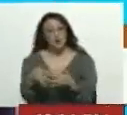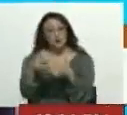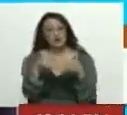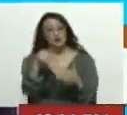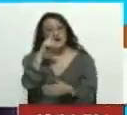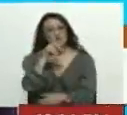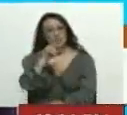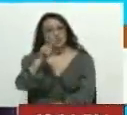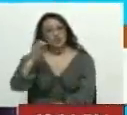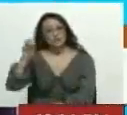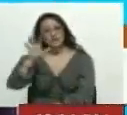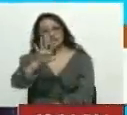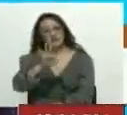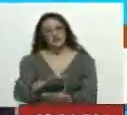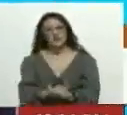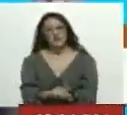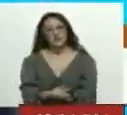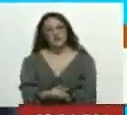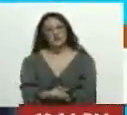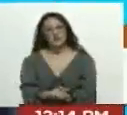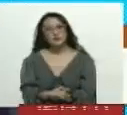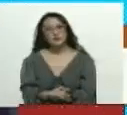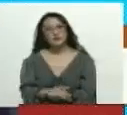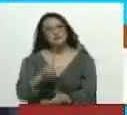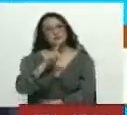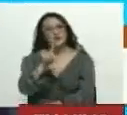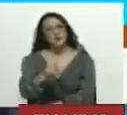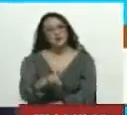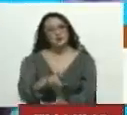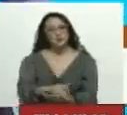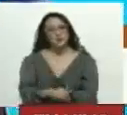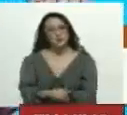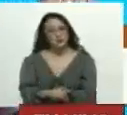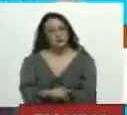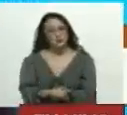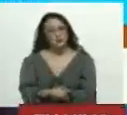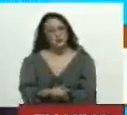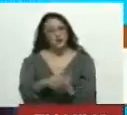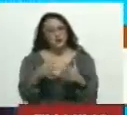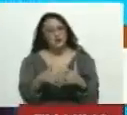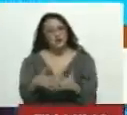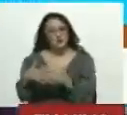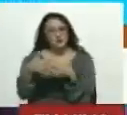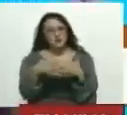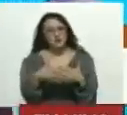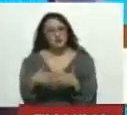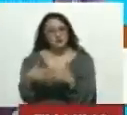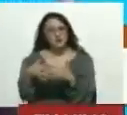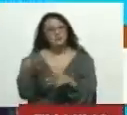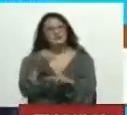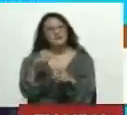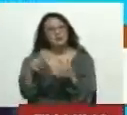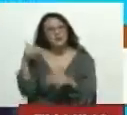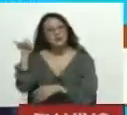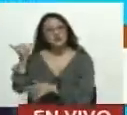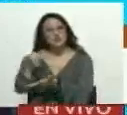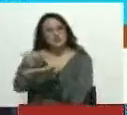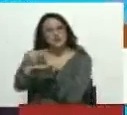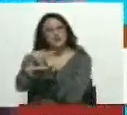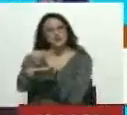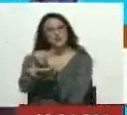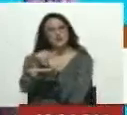2005 y preguntó en Nueva York a qué comunidad